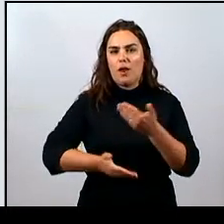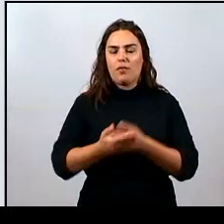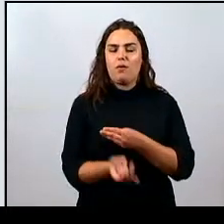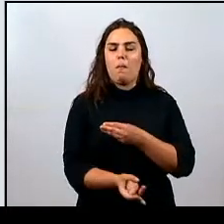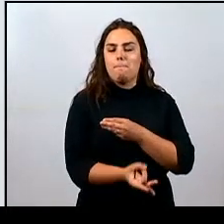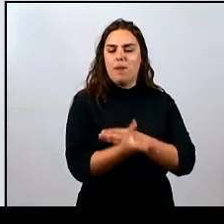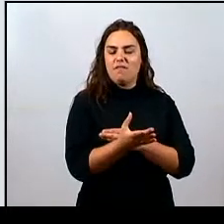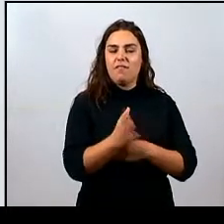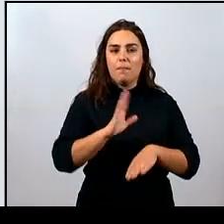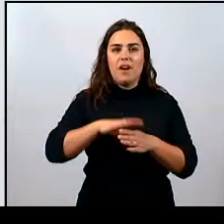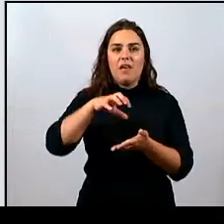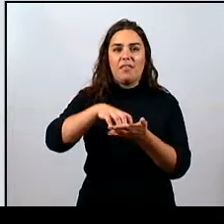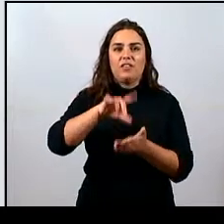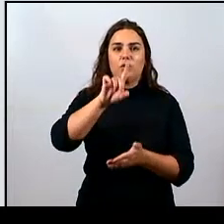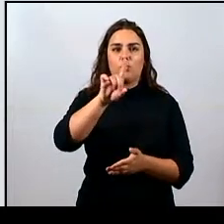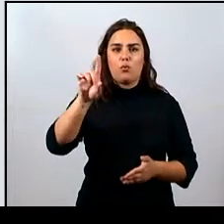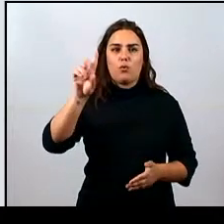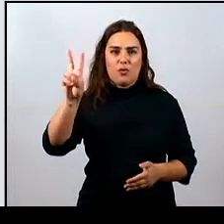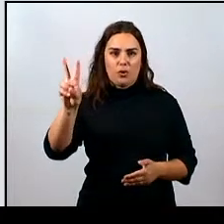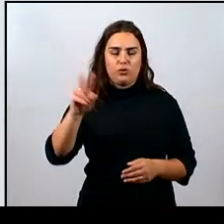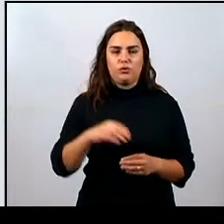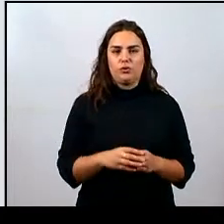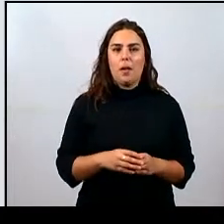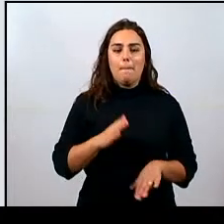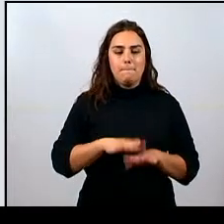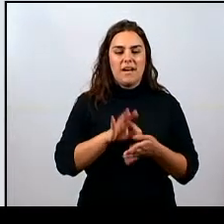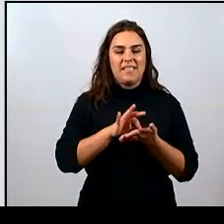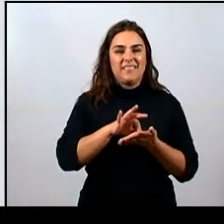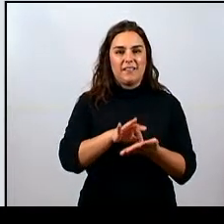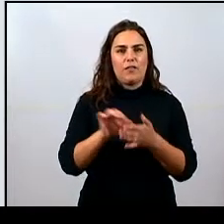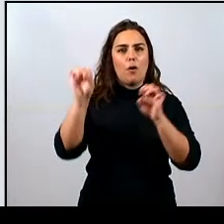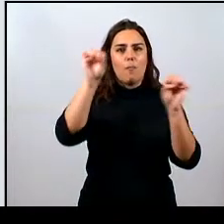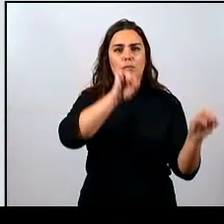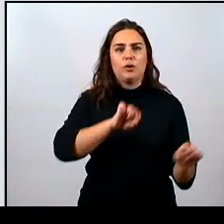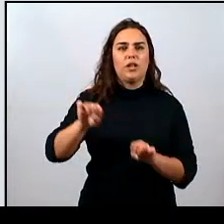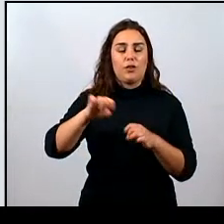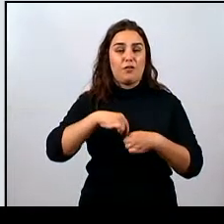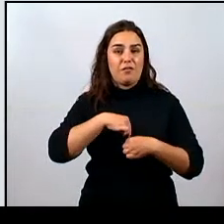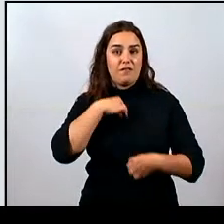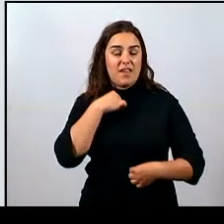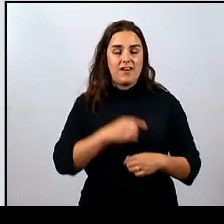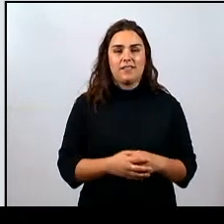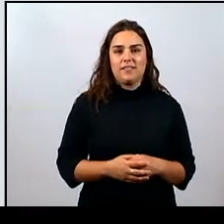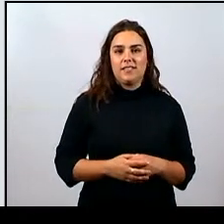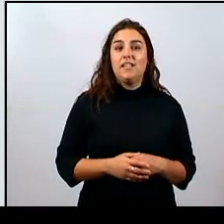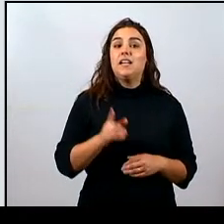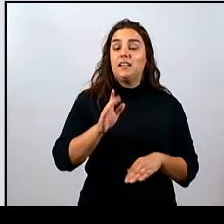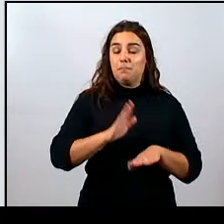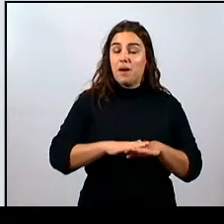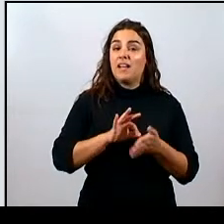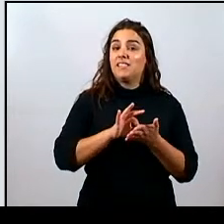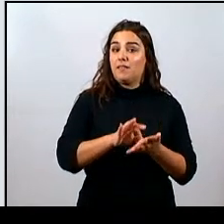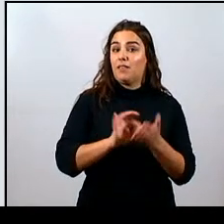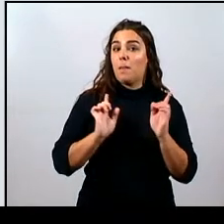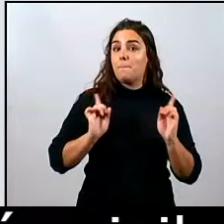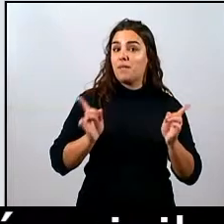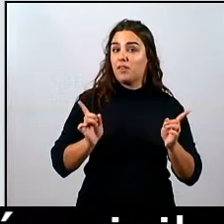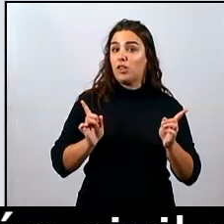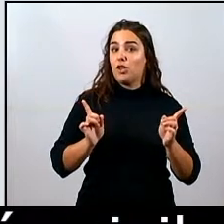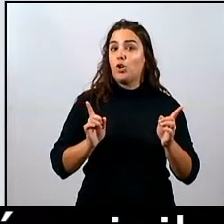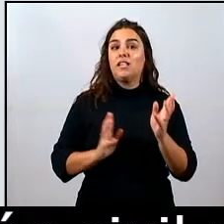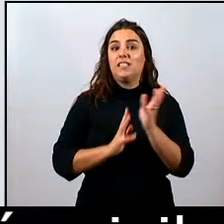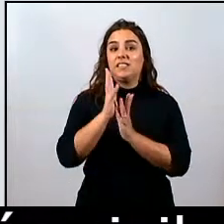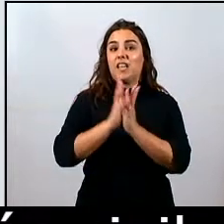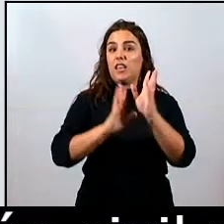los centros 112, para los servicios de protección civil y para los servicios de prevención y extinción de